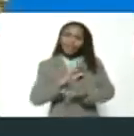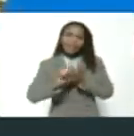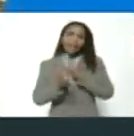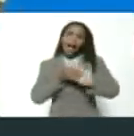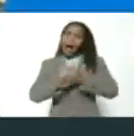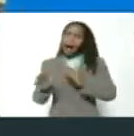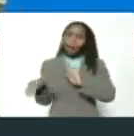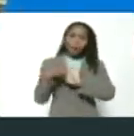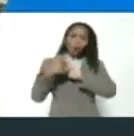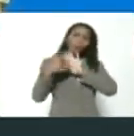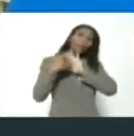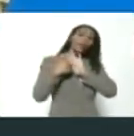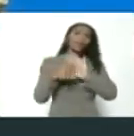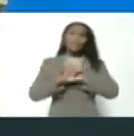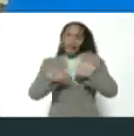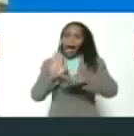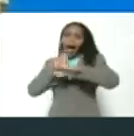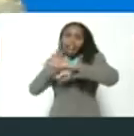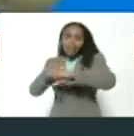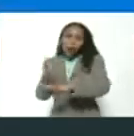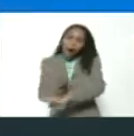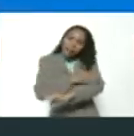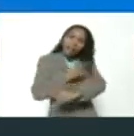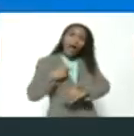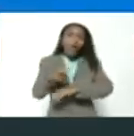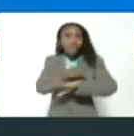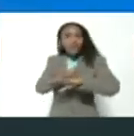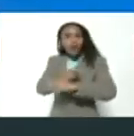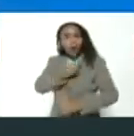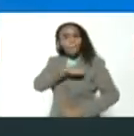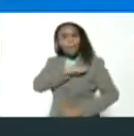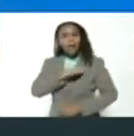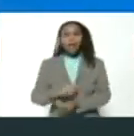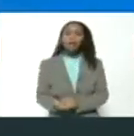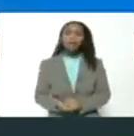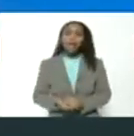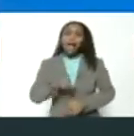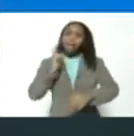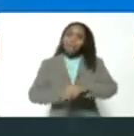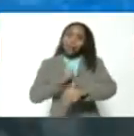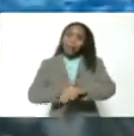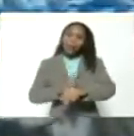de agresiones. Se lo advertimos al gobierno de España a tiempo.